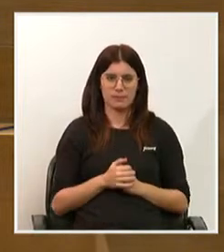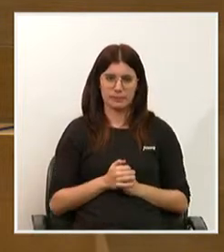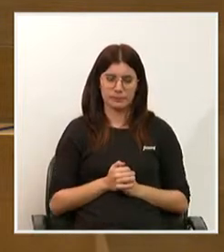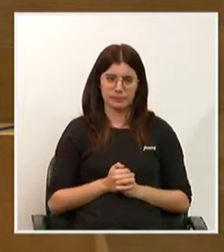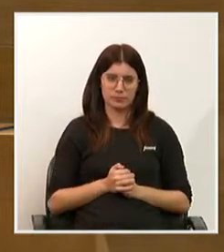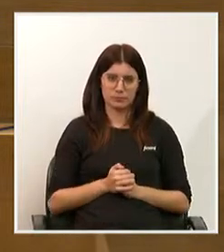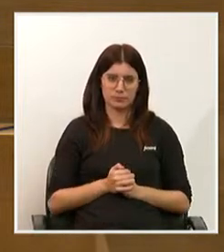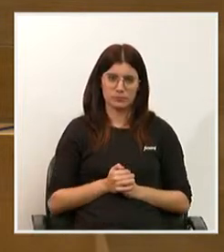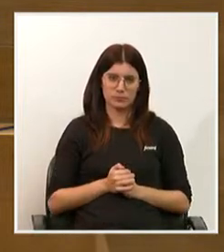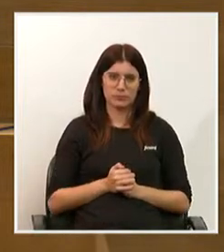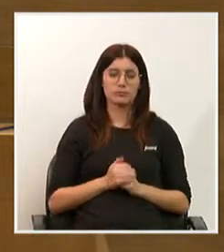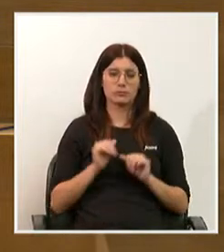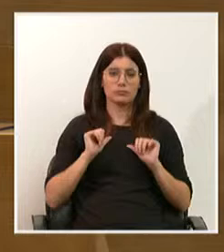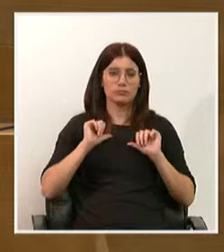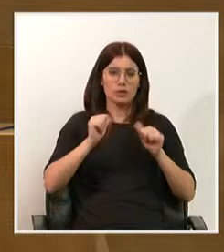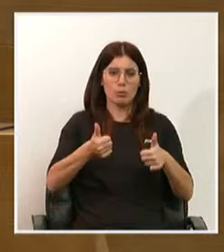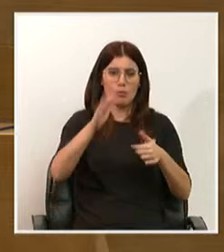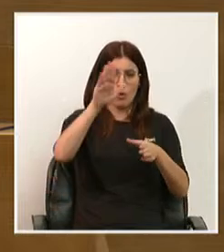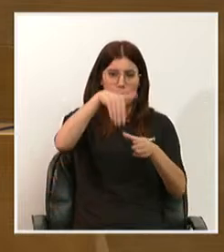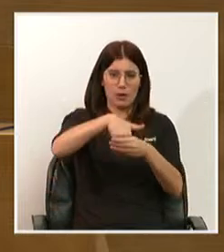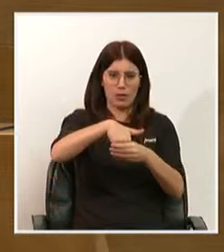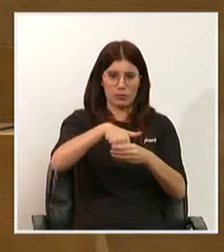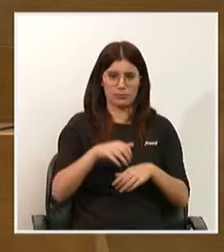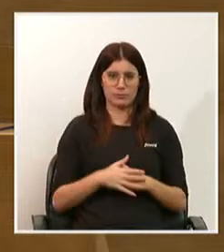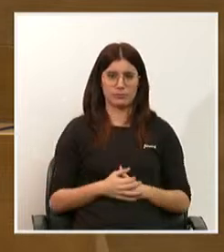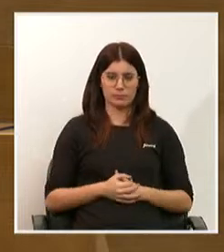4333 comienza la